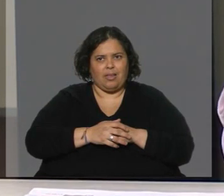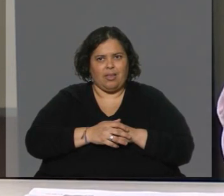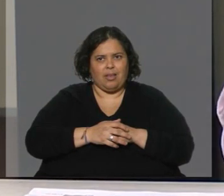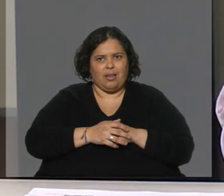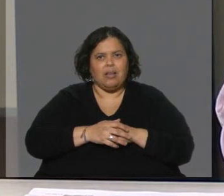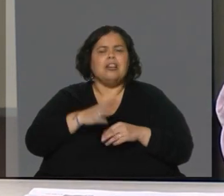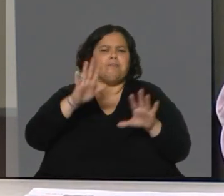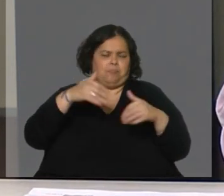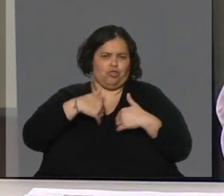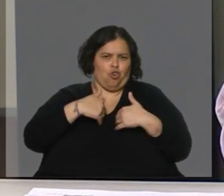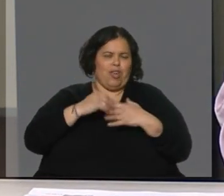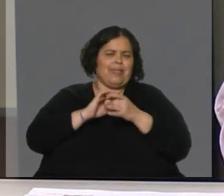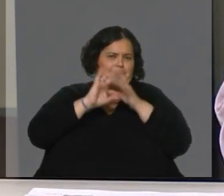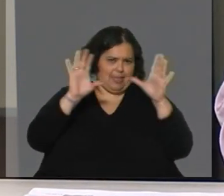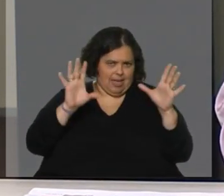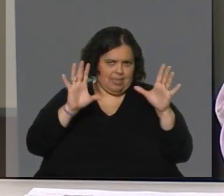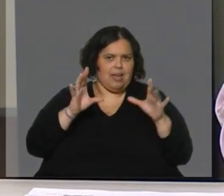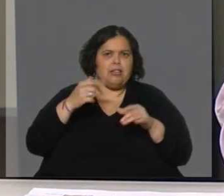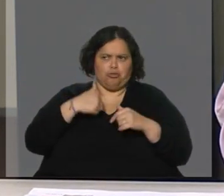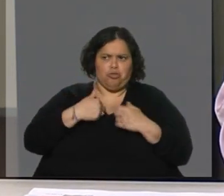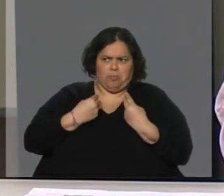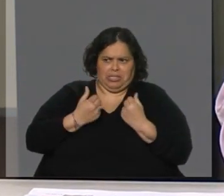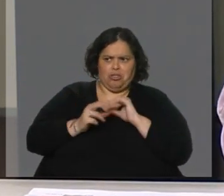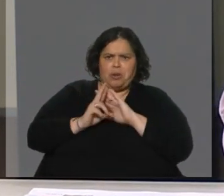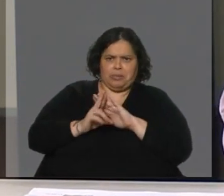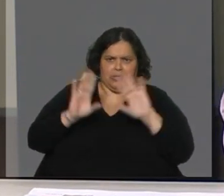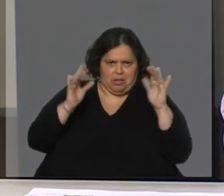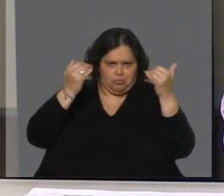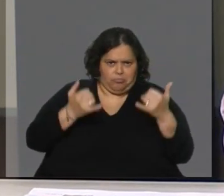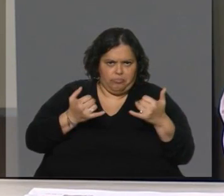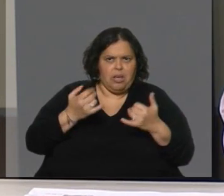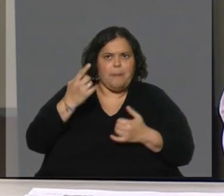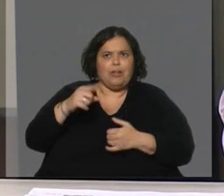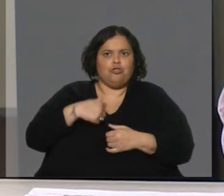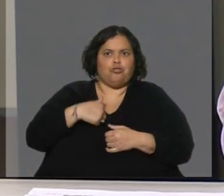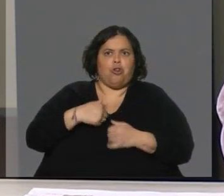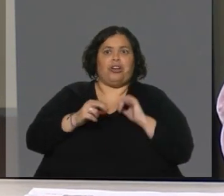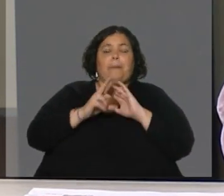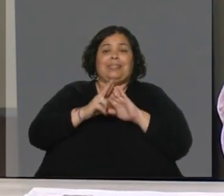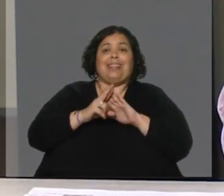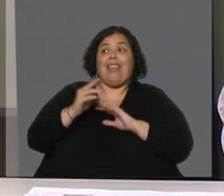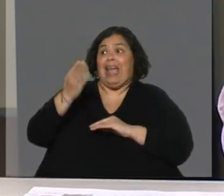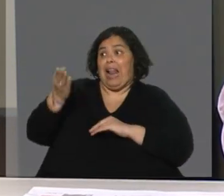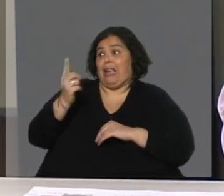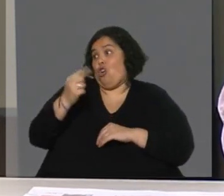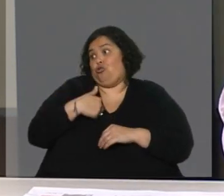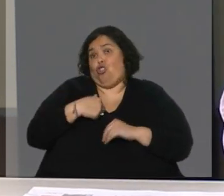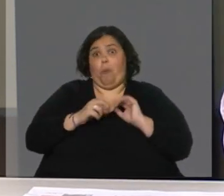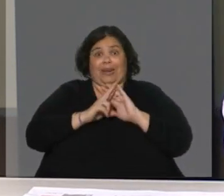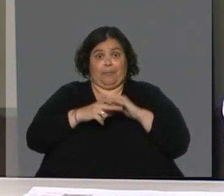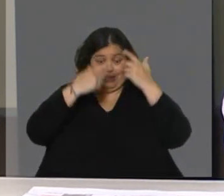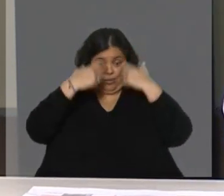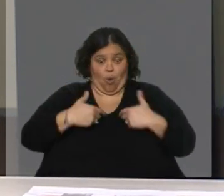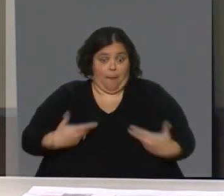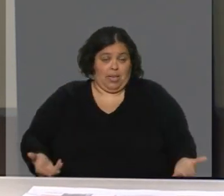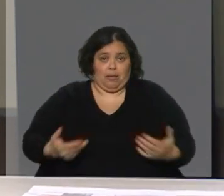independiente O sea que en mí estaría en cualquier lado que yo esté estaría representada no en alguien en mí yo represento